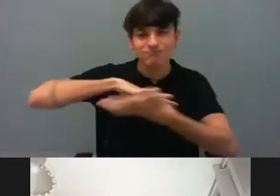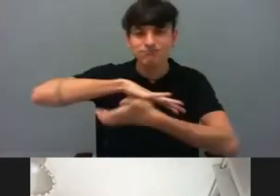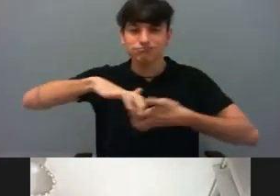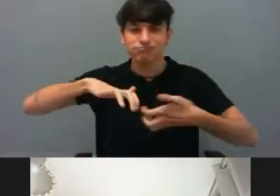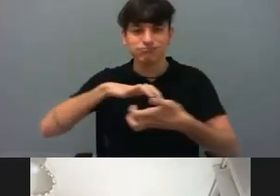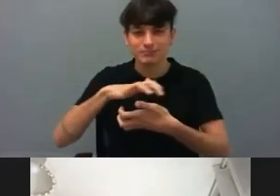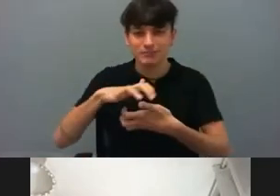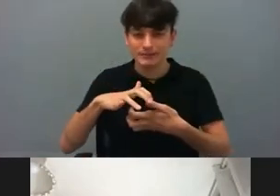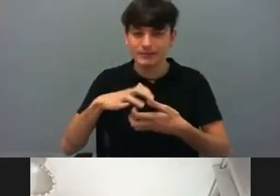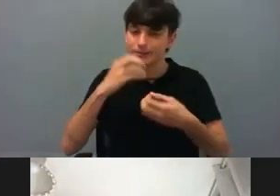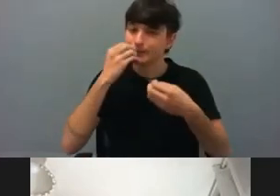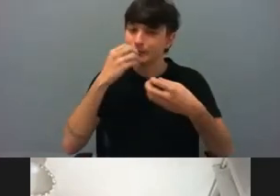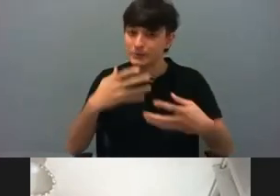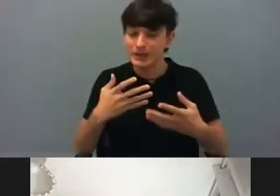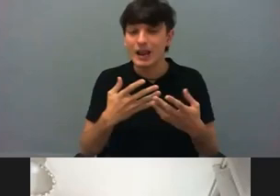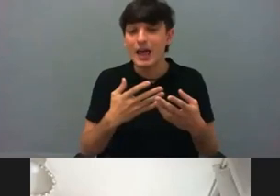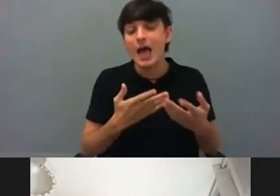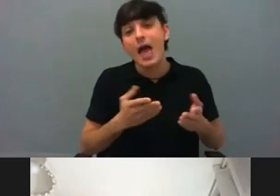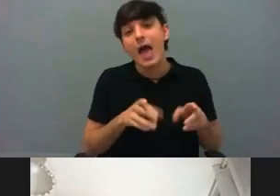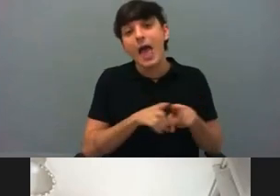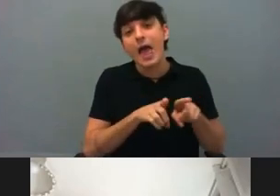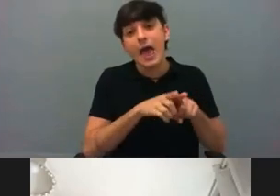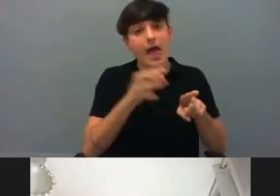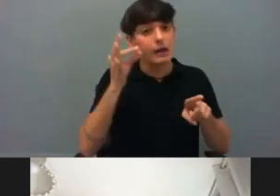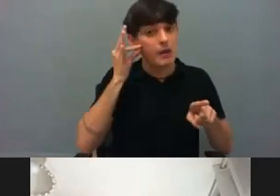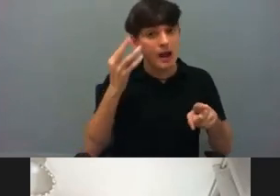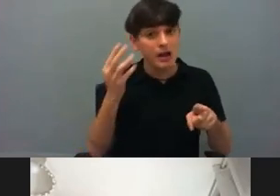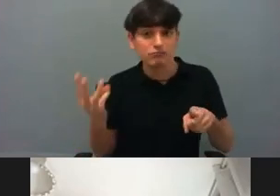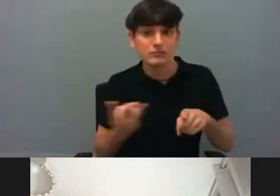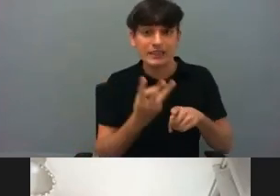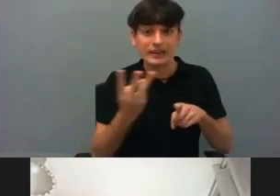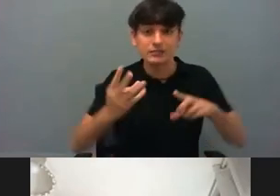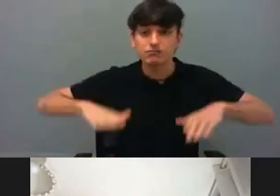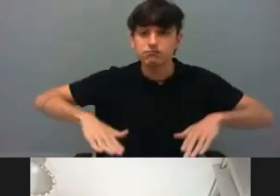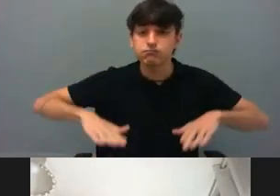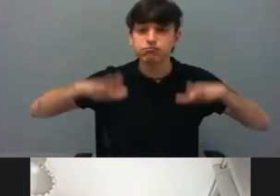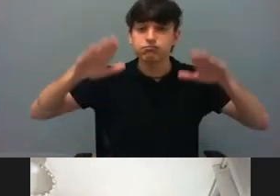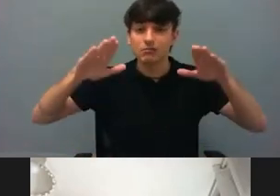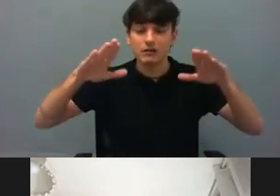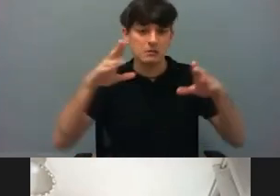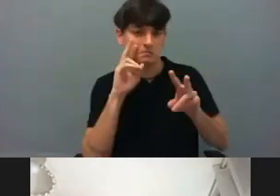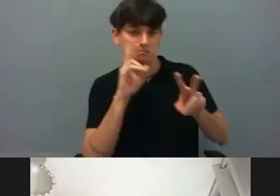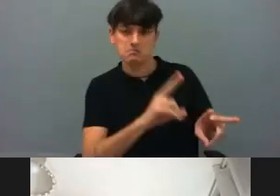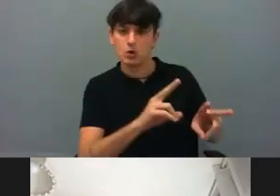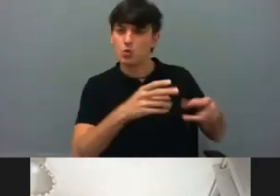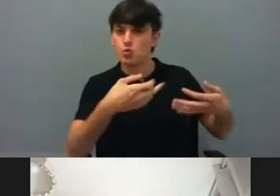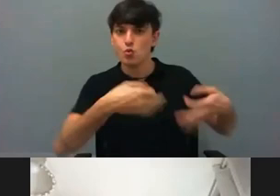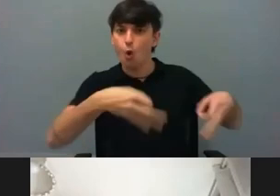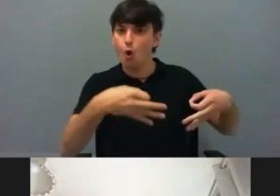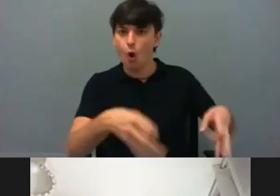Crecieron con su hermana y desde el principio la vieron con total normalidad. Tenemos anécdotas muy